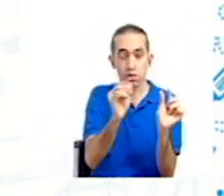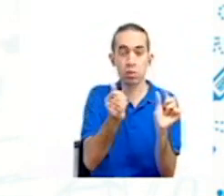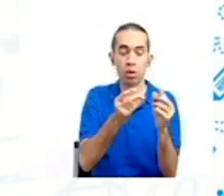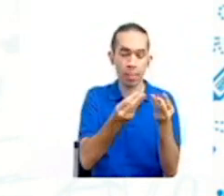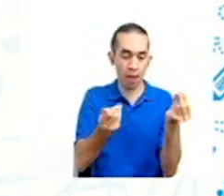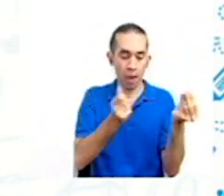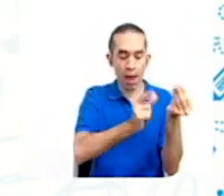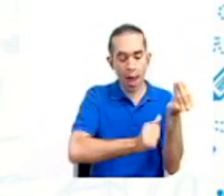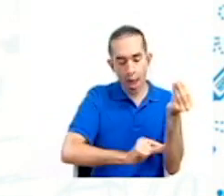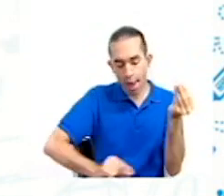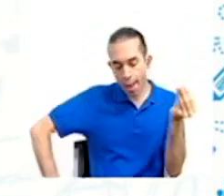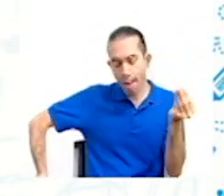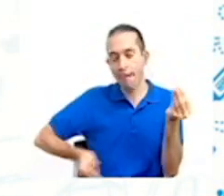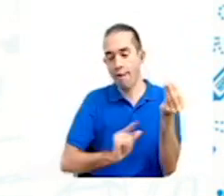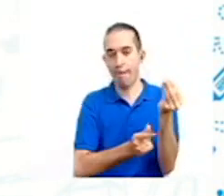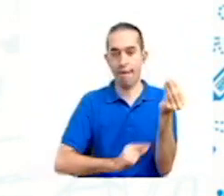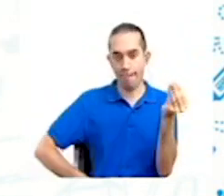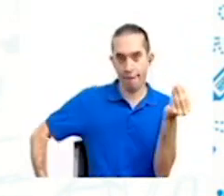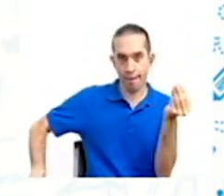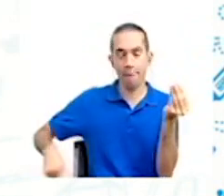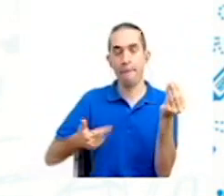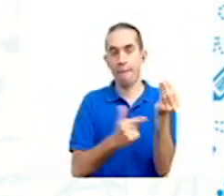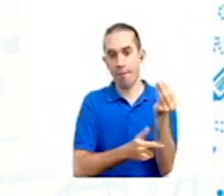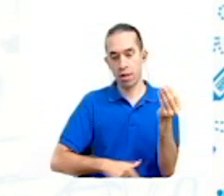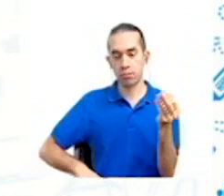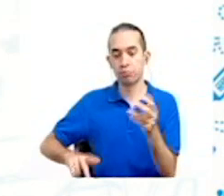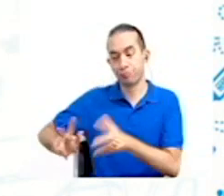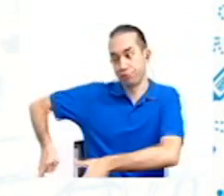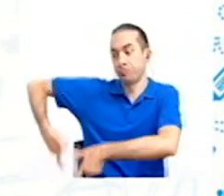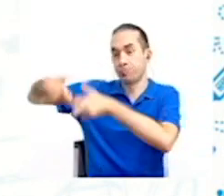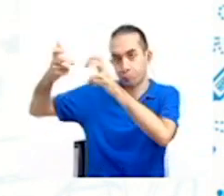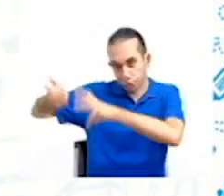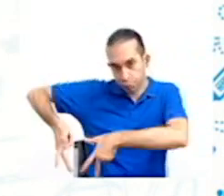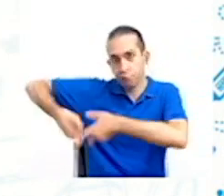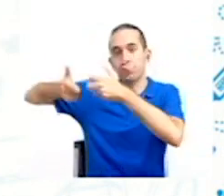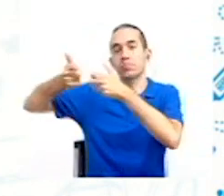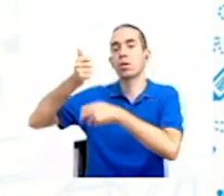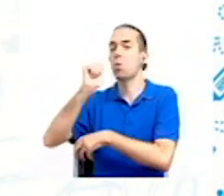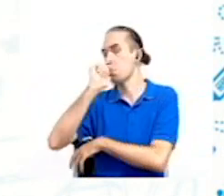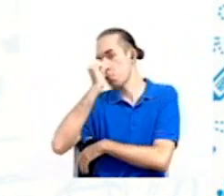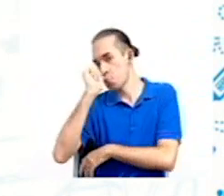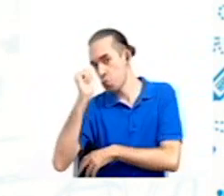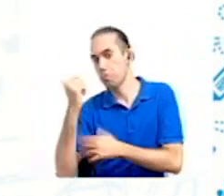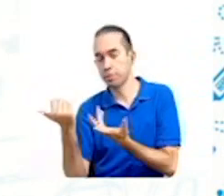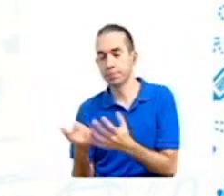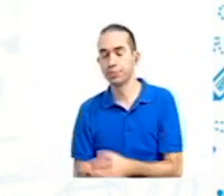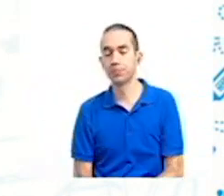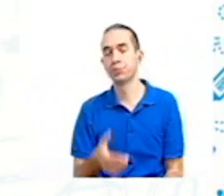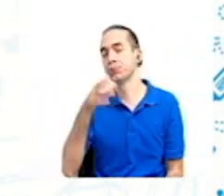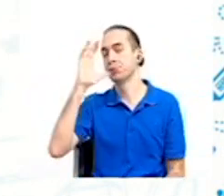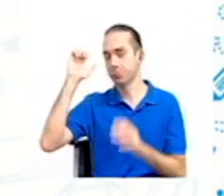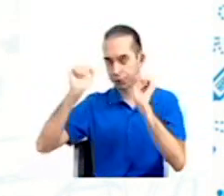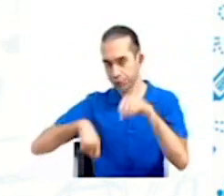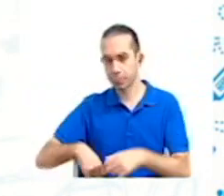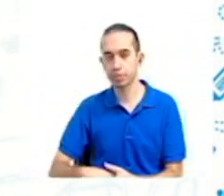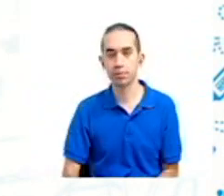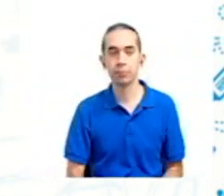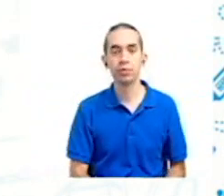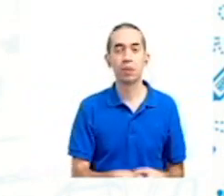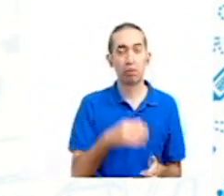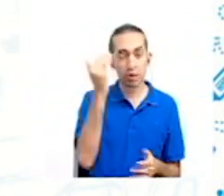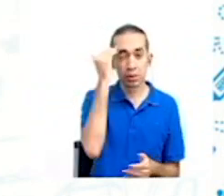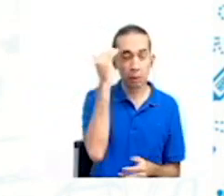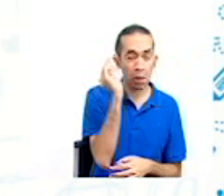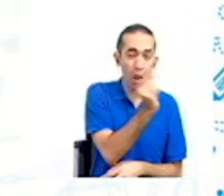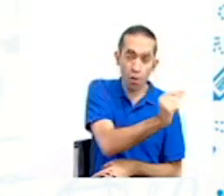sea, debajo del suelo. Esta es el agua que se utiliza más que todo para beber y el agua potable. Y en los ríos y